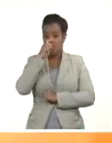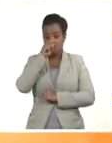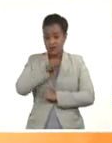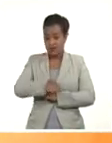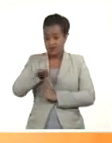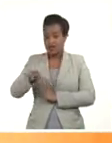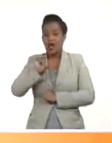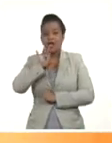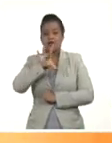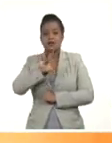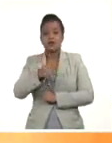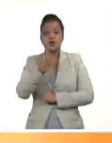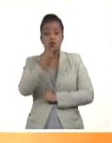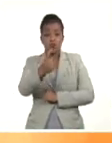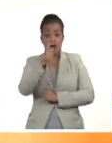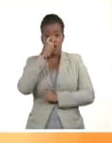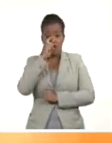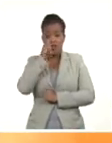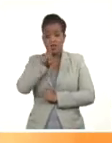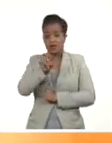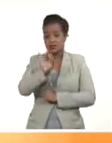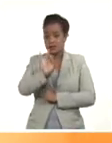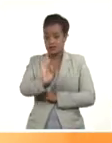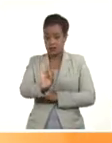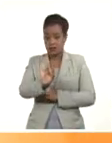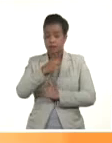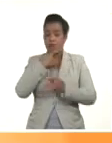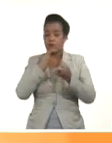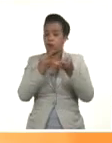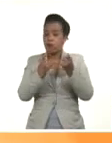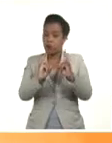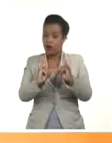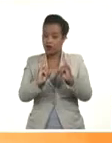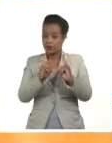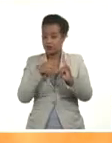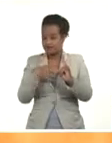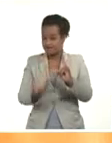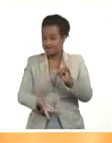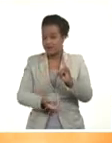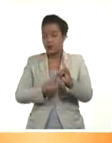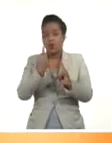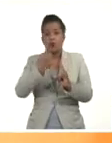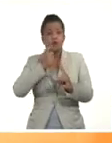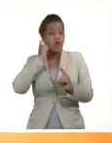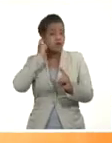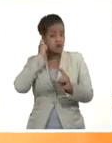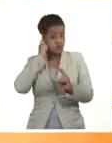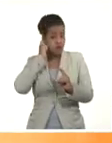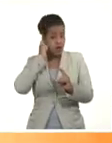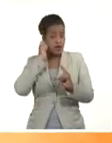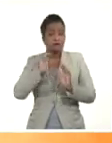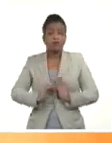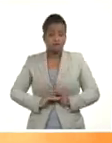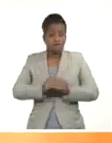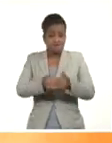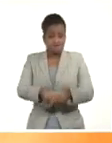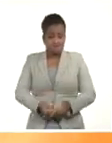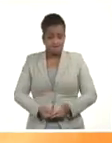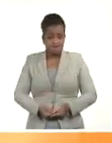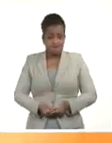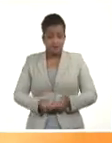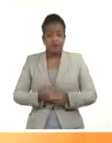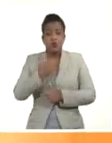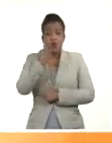de 17. Entre los fallecidos se encuentra una mujer en estado de gestación y una